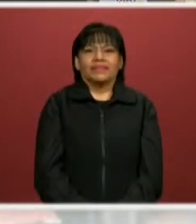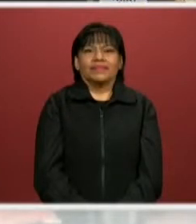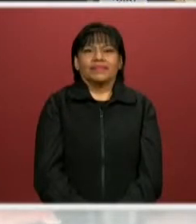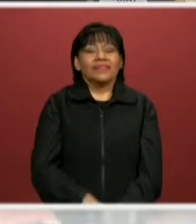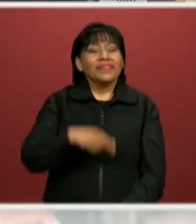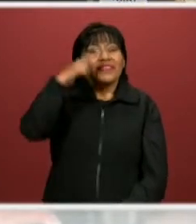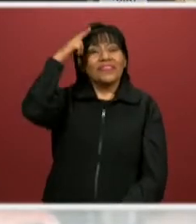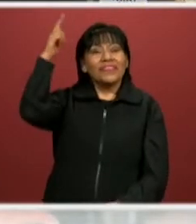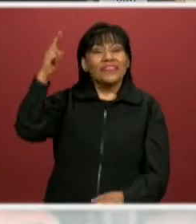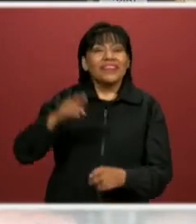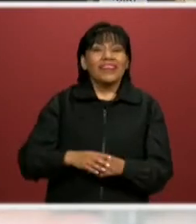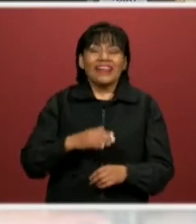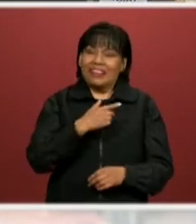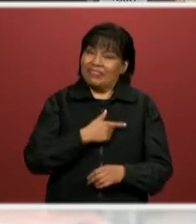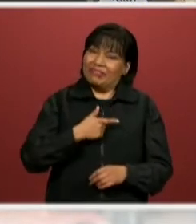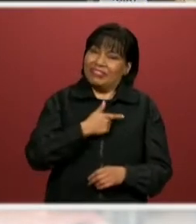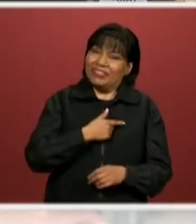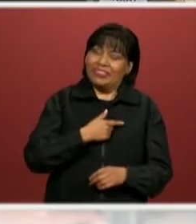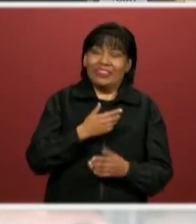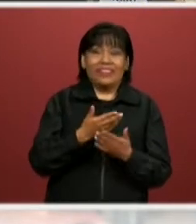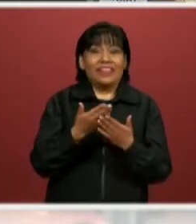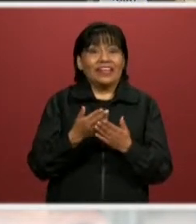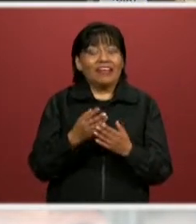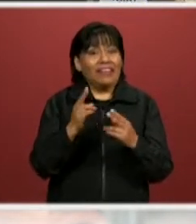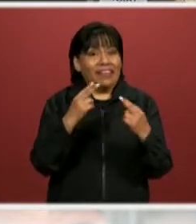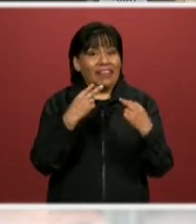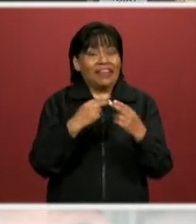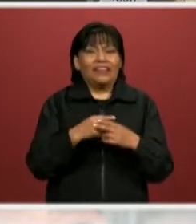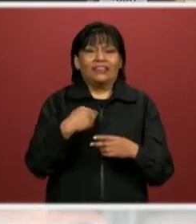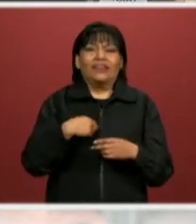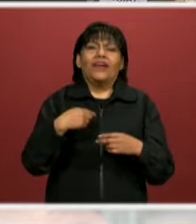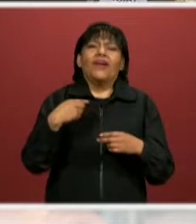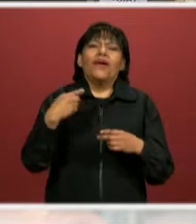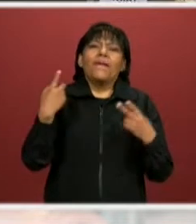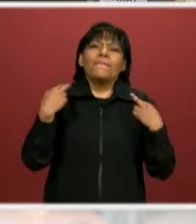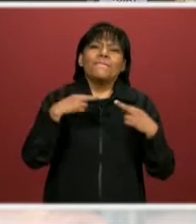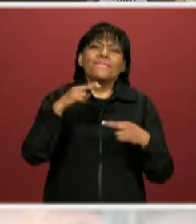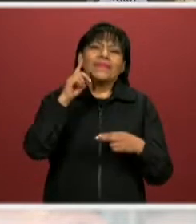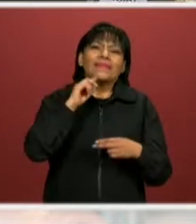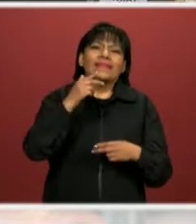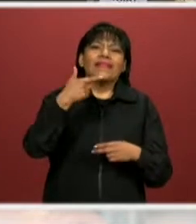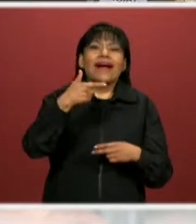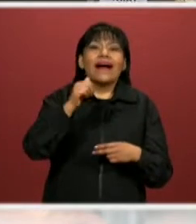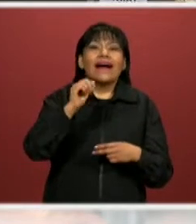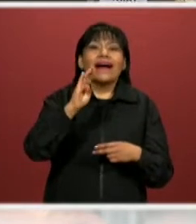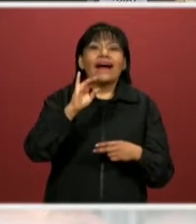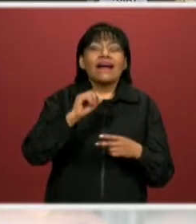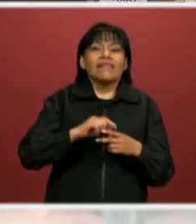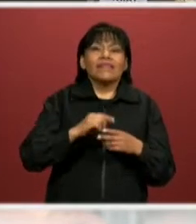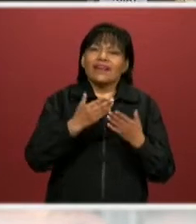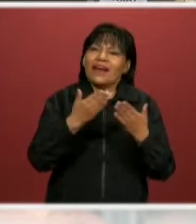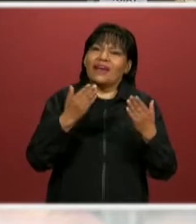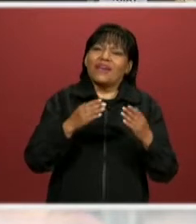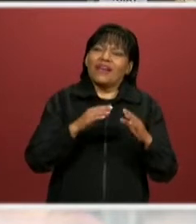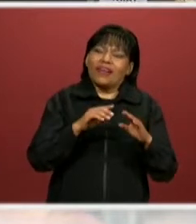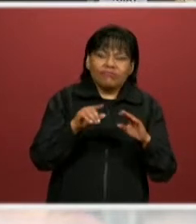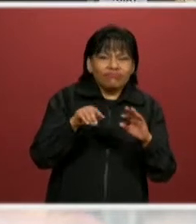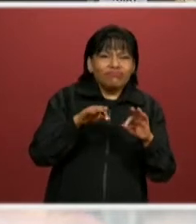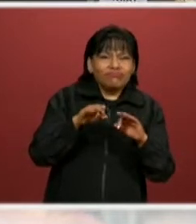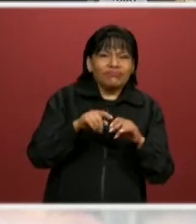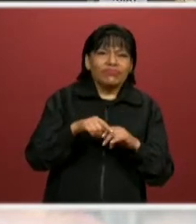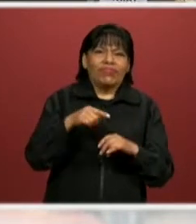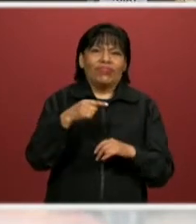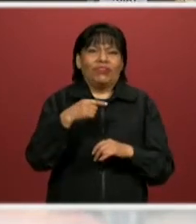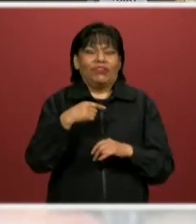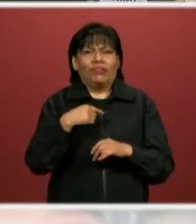hola chicos me da mucho gusto que me estén acompañando yo soy la maestra gabi y el día de hoy voy a trabajar con ustedes esta bonita sesión que es yo